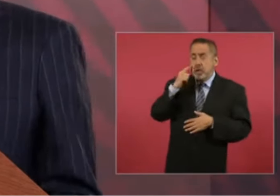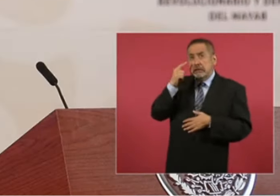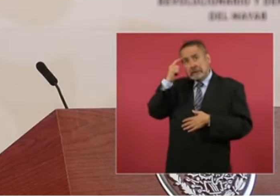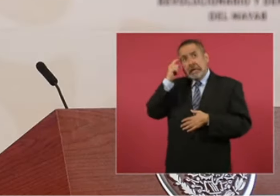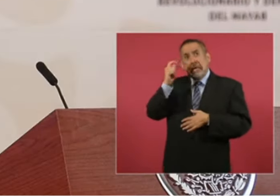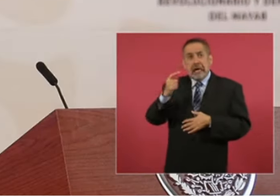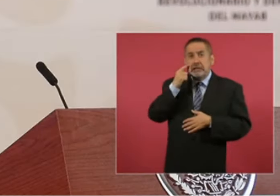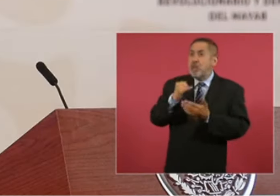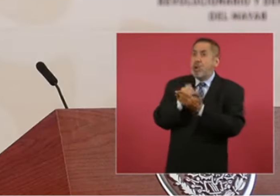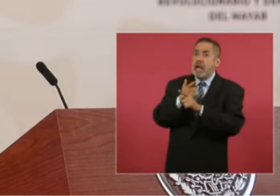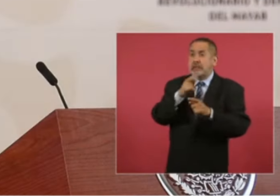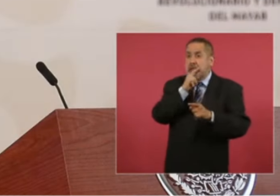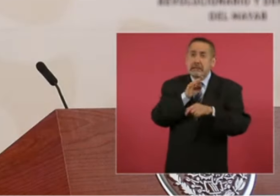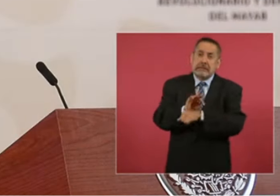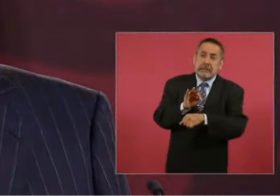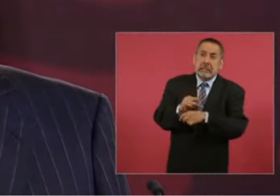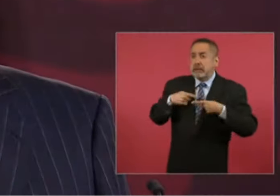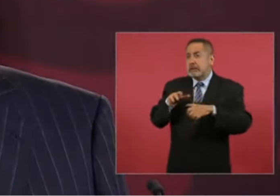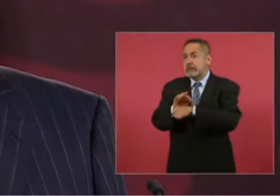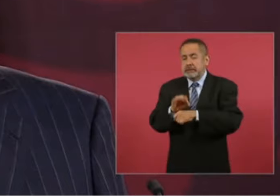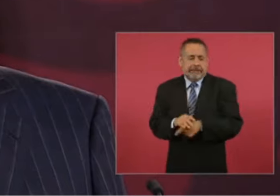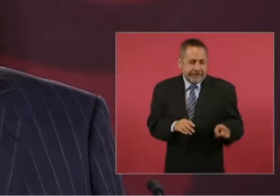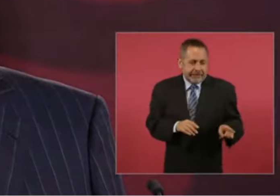democracia y por el pueblo.